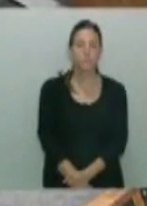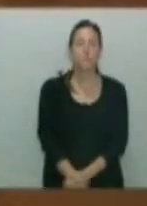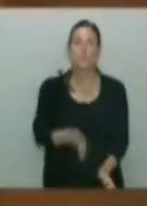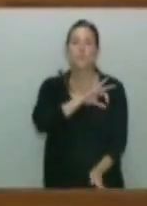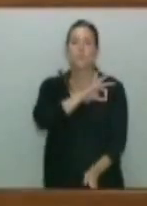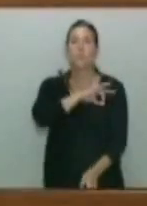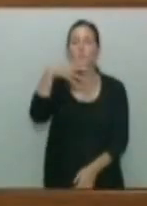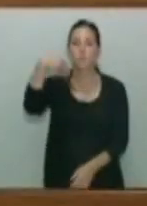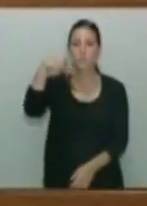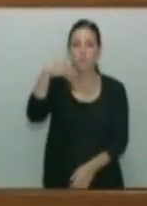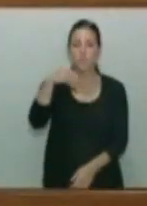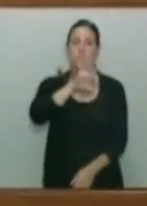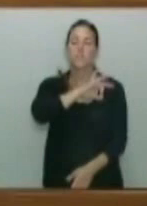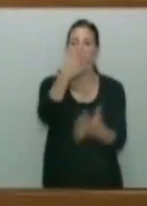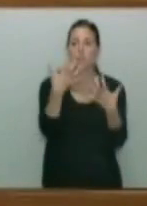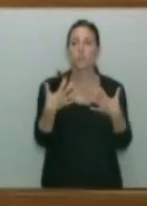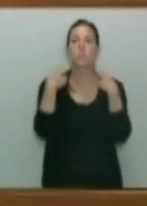Señor presidente, señorías,